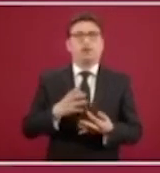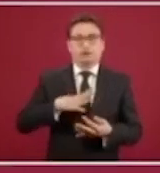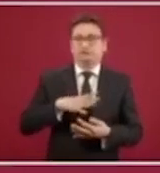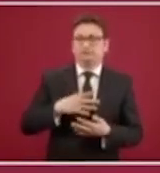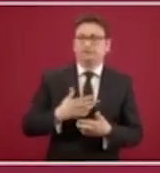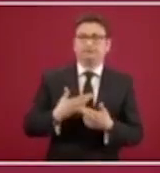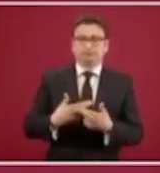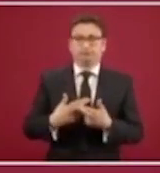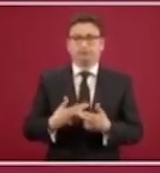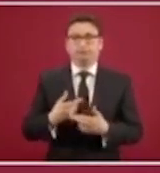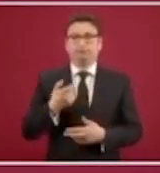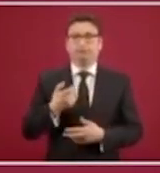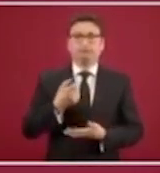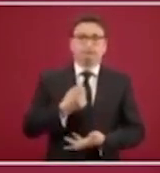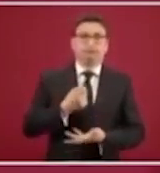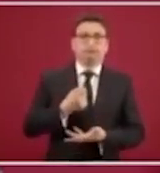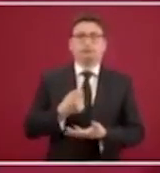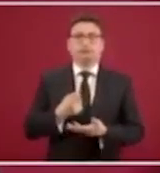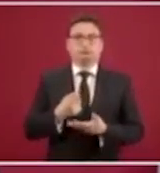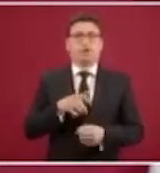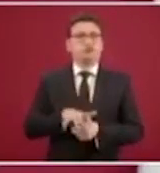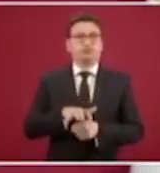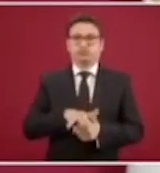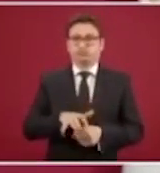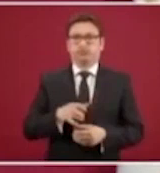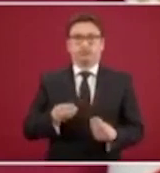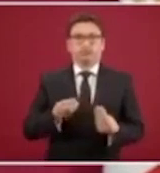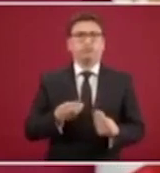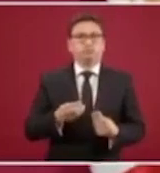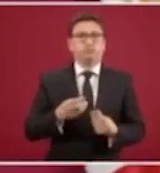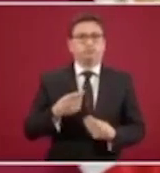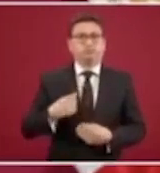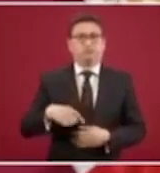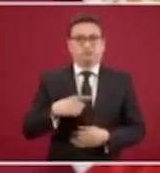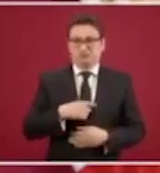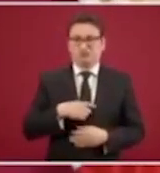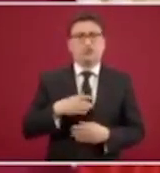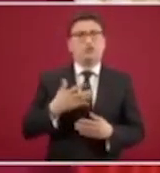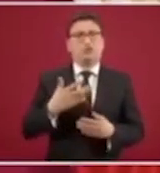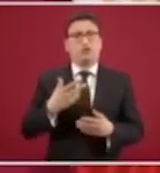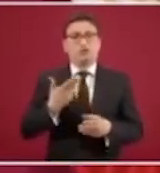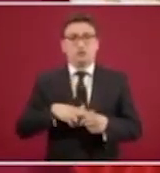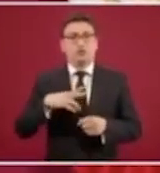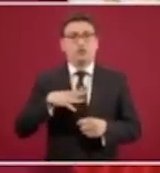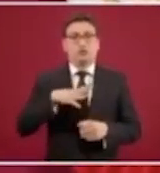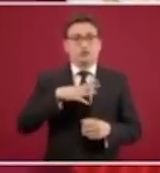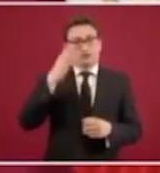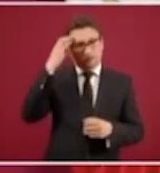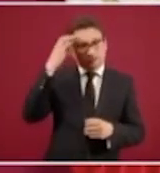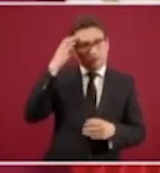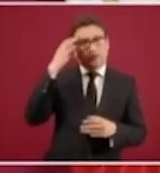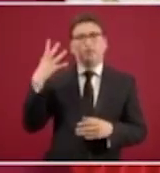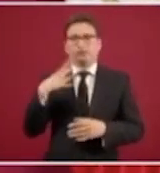recursos de más, tenemos más camas, más ventiladores,